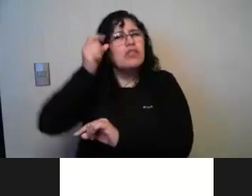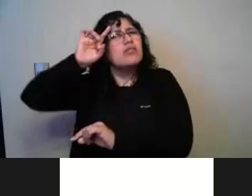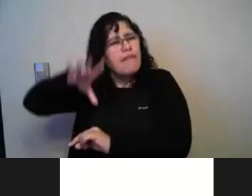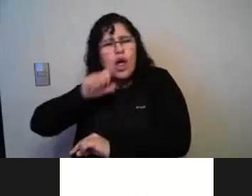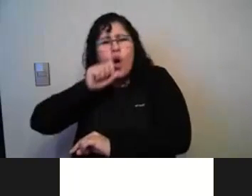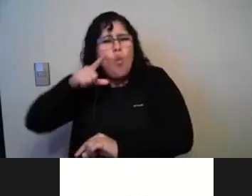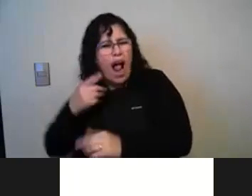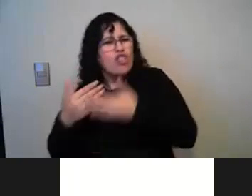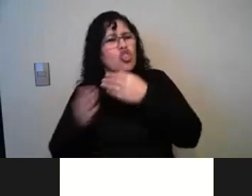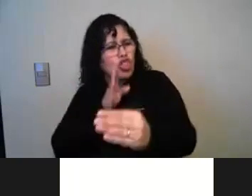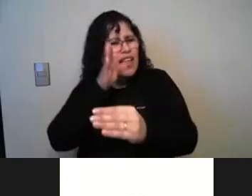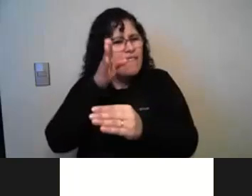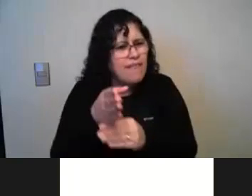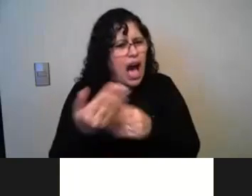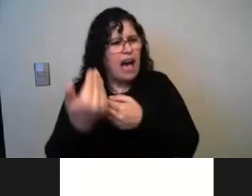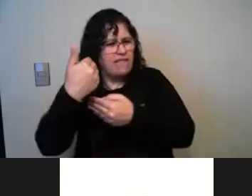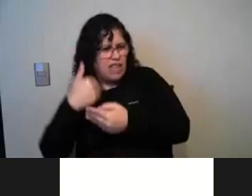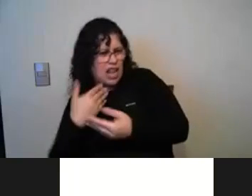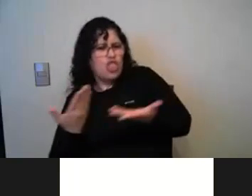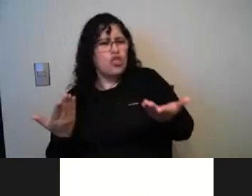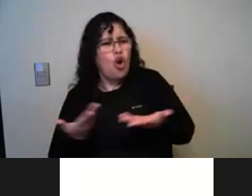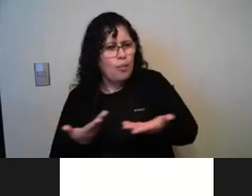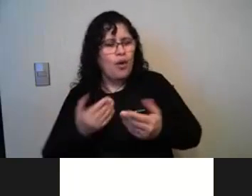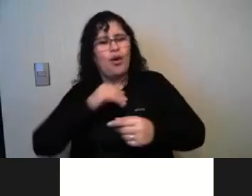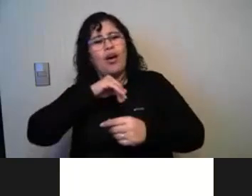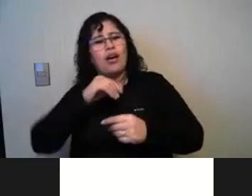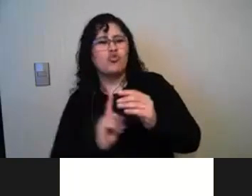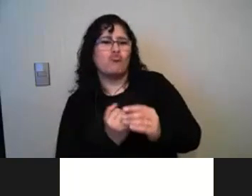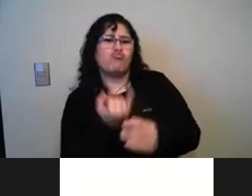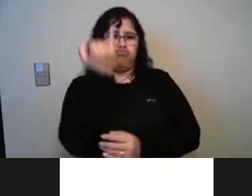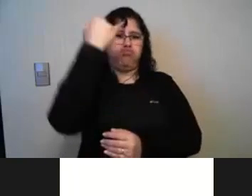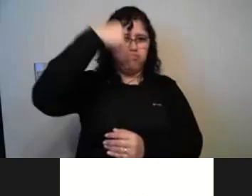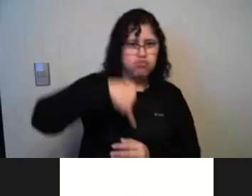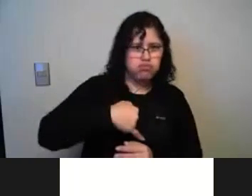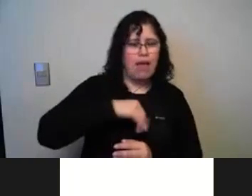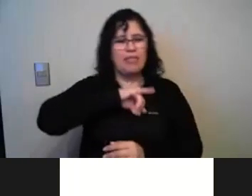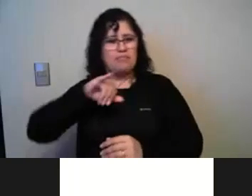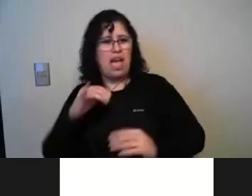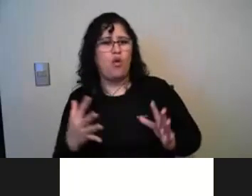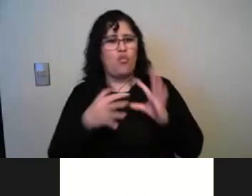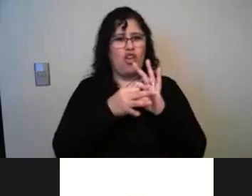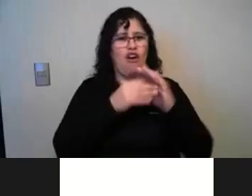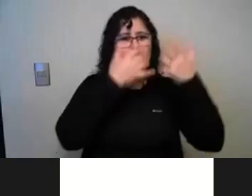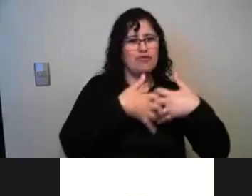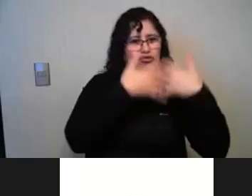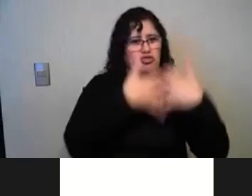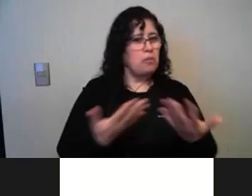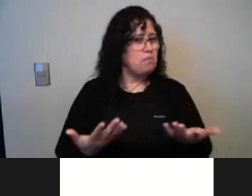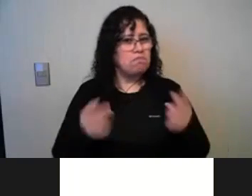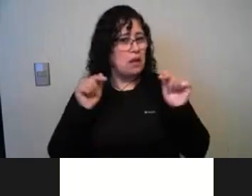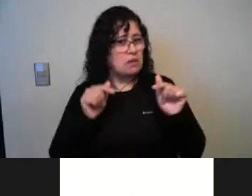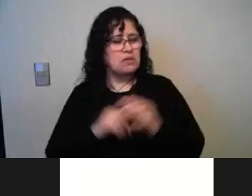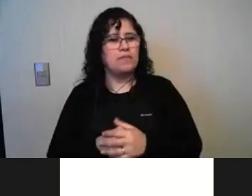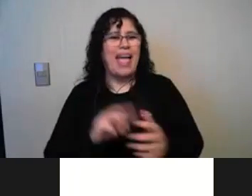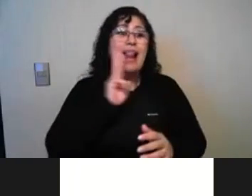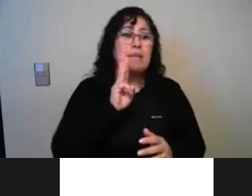dónde viene, si es ascendente, si es descendente, y asociarle una función. Eso lo podemos ver el día miércoles. Ustedes